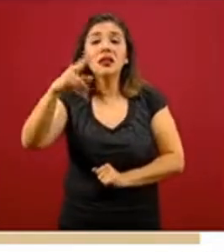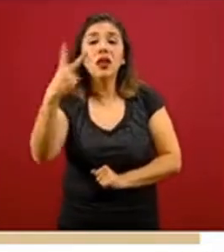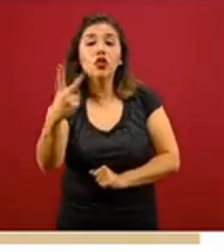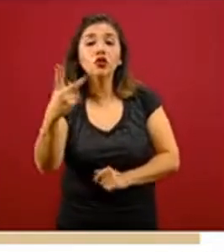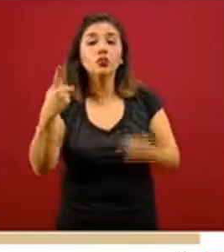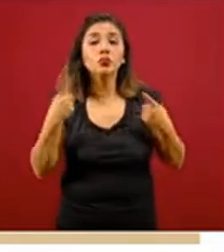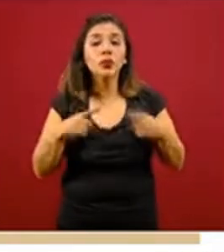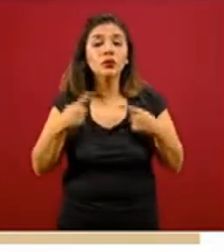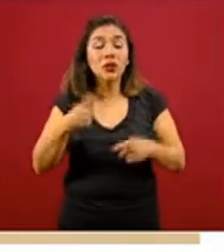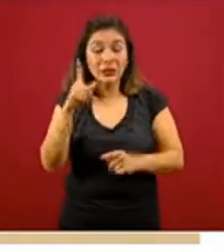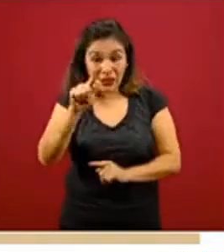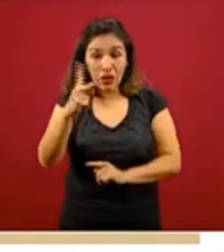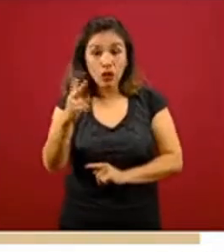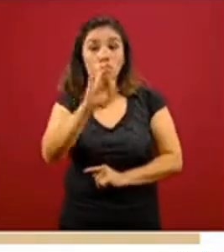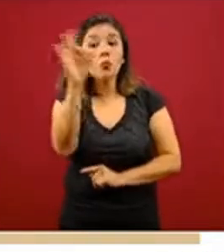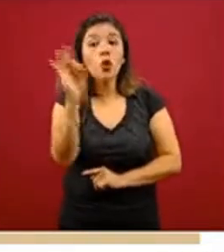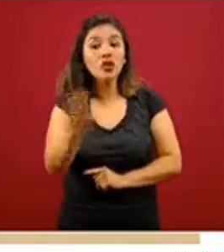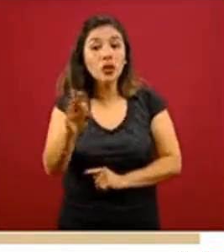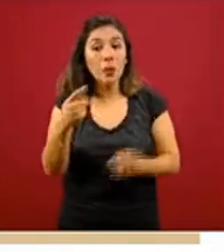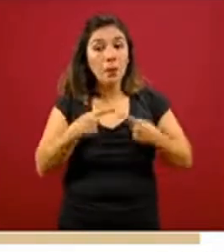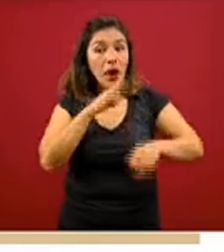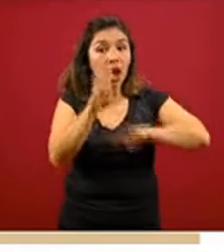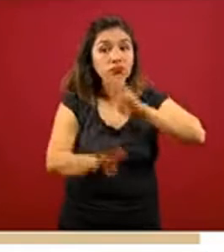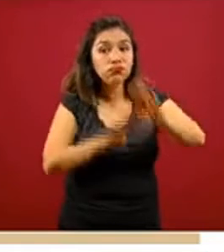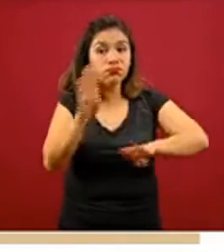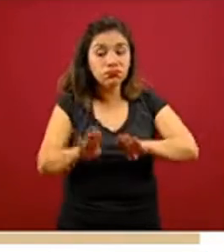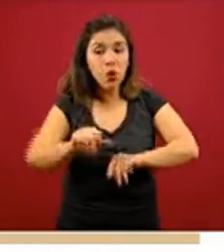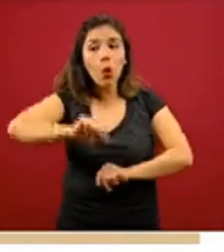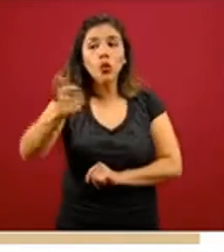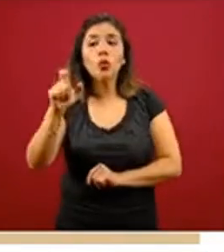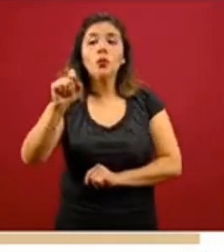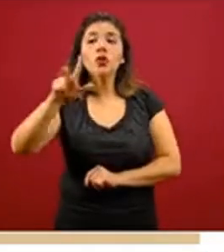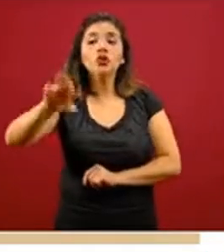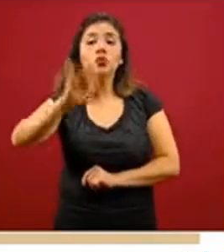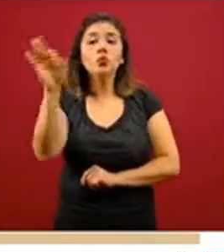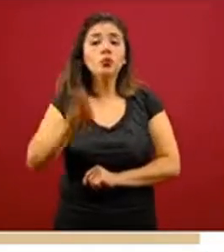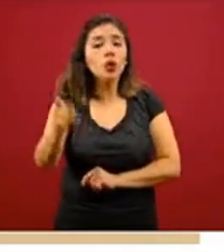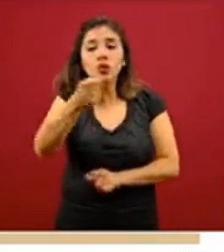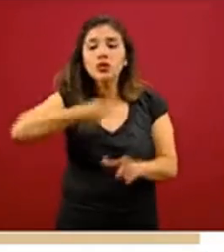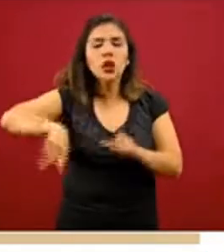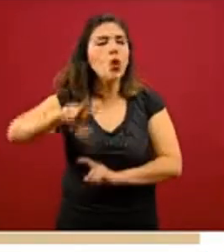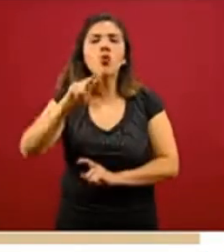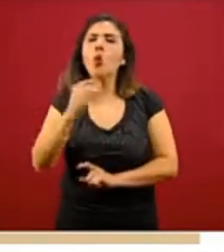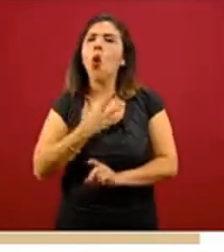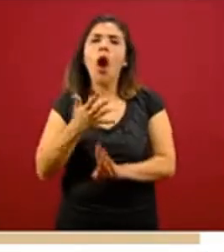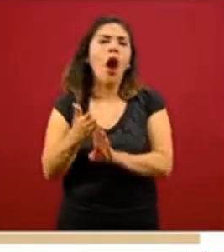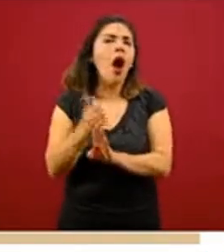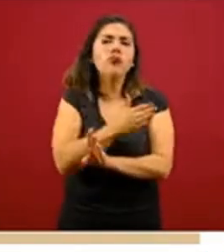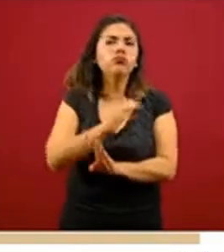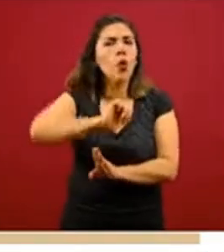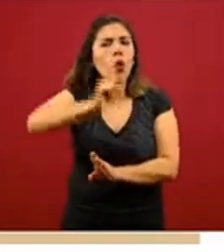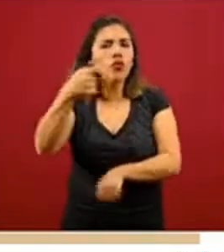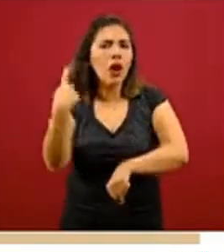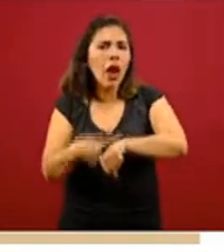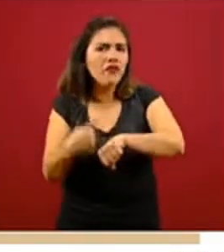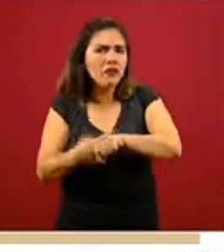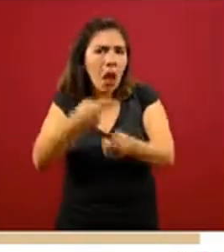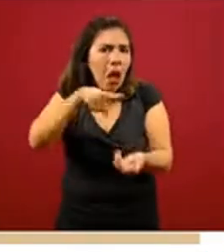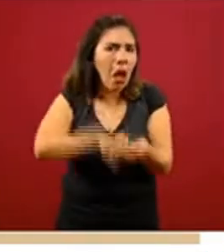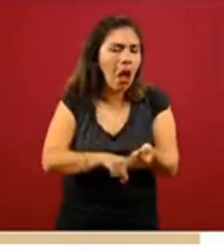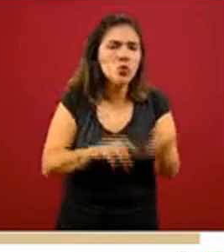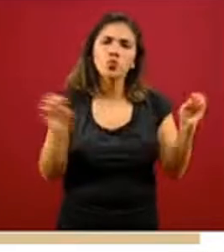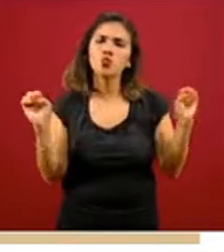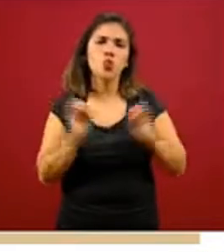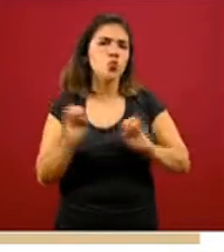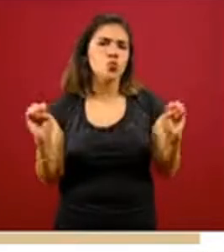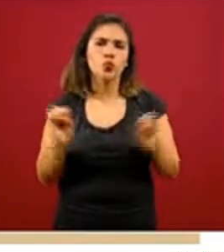las defunciones y un 28% de ellas no expresó o no se detectó, por lo menos durante la